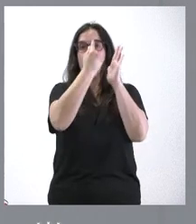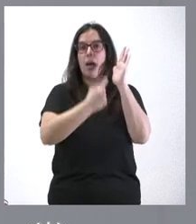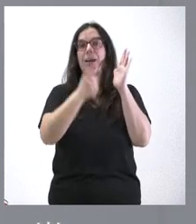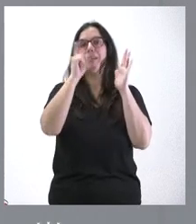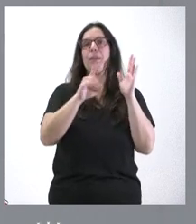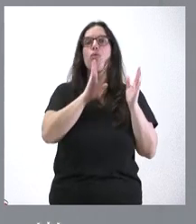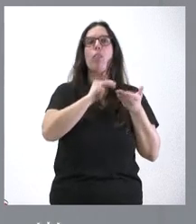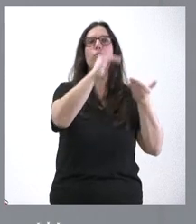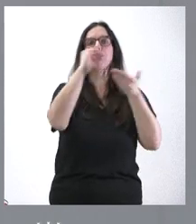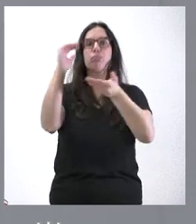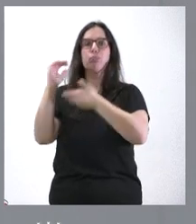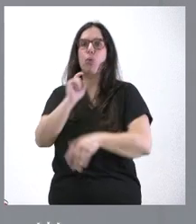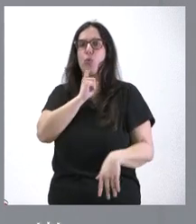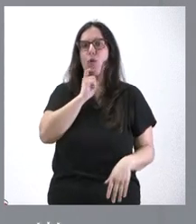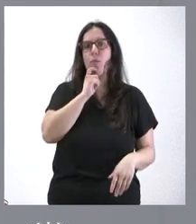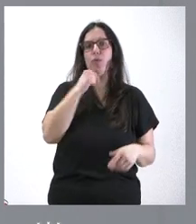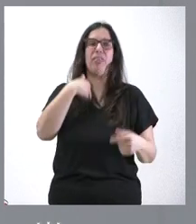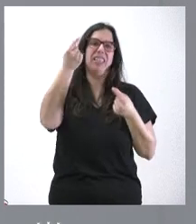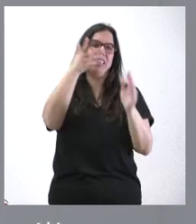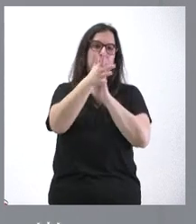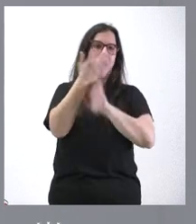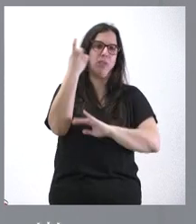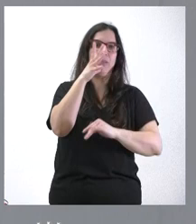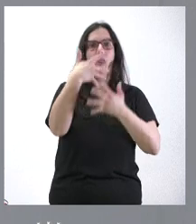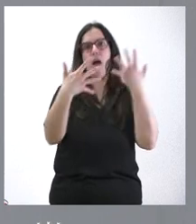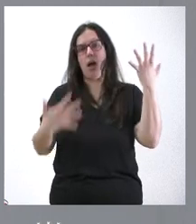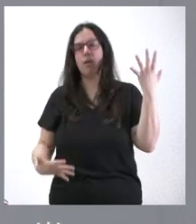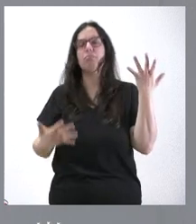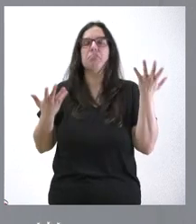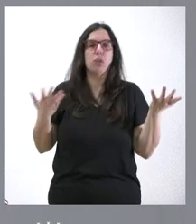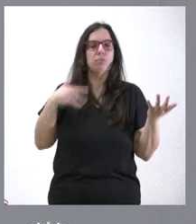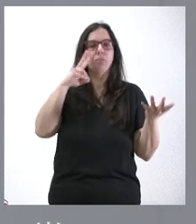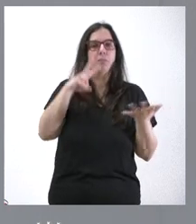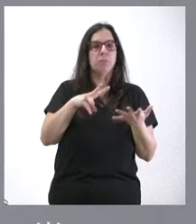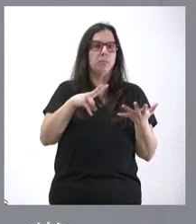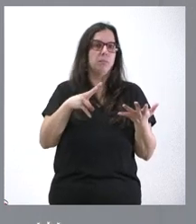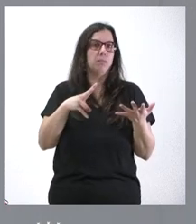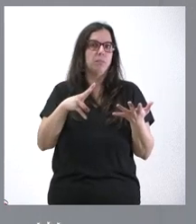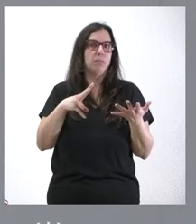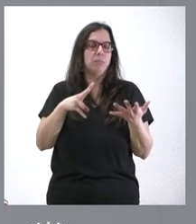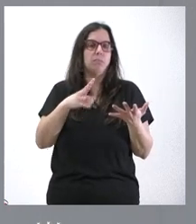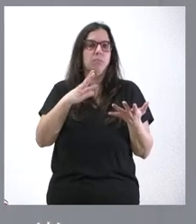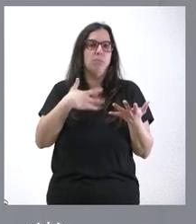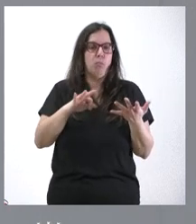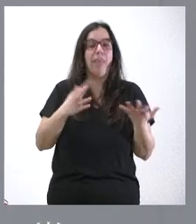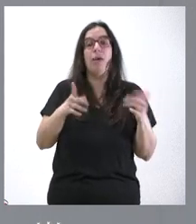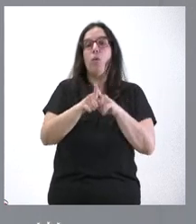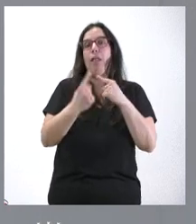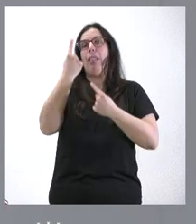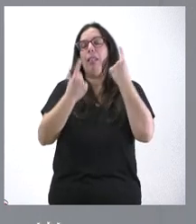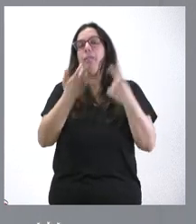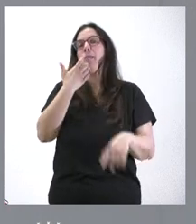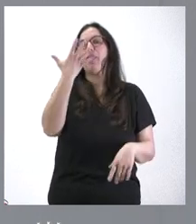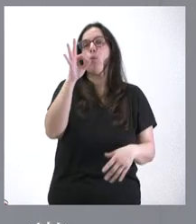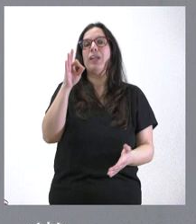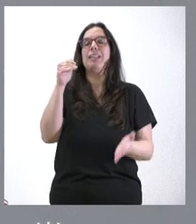mismas no lo detallo porque lógicamente es muy extenso pero por citar tan solo las primeras 50,000